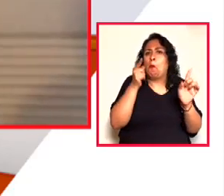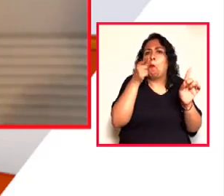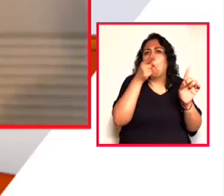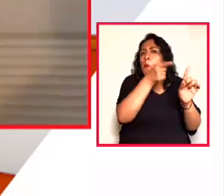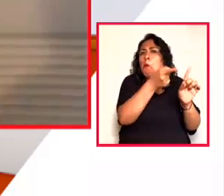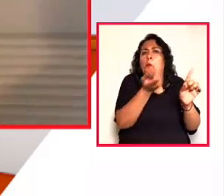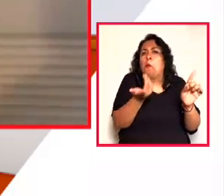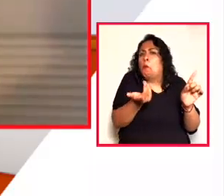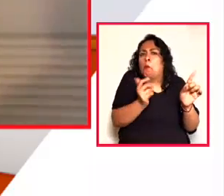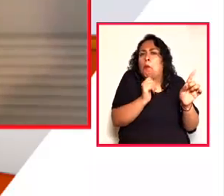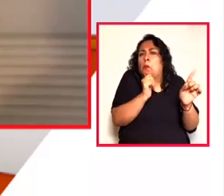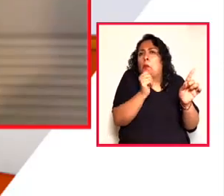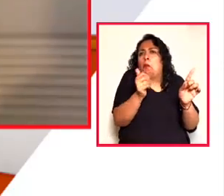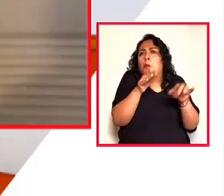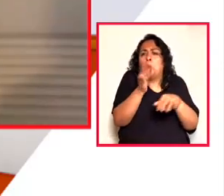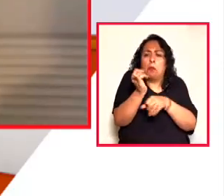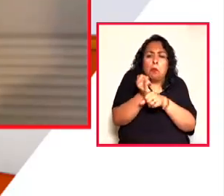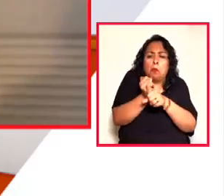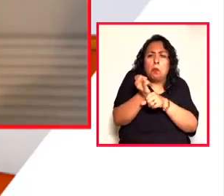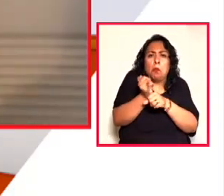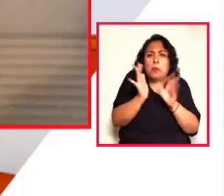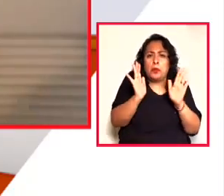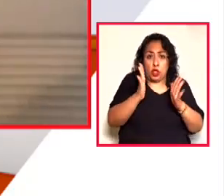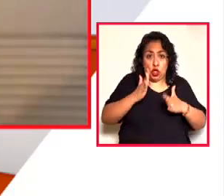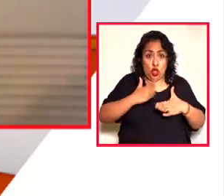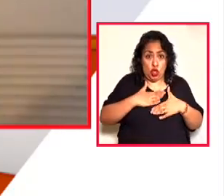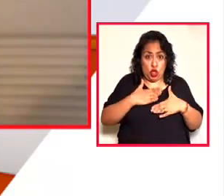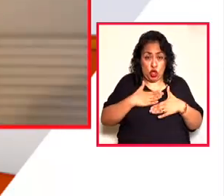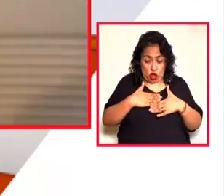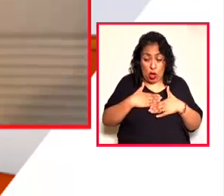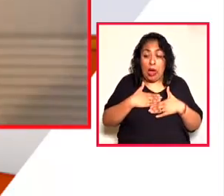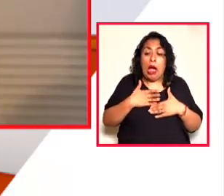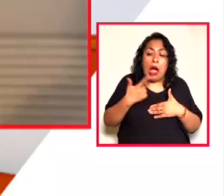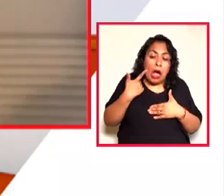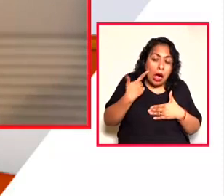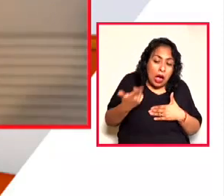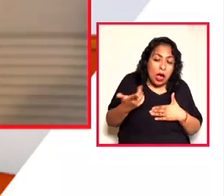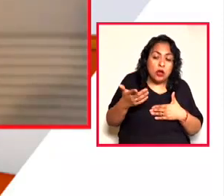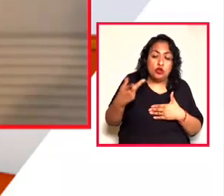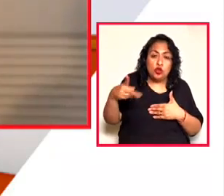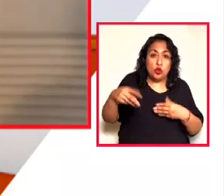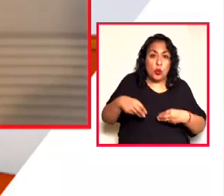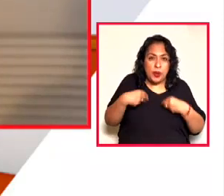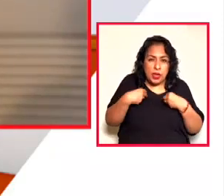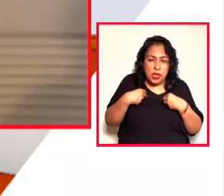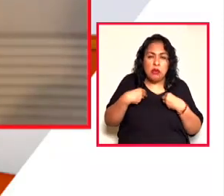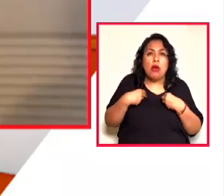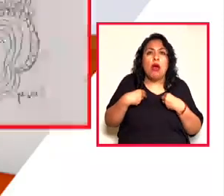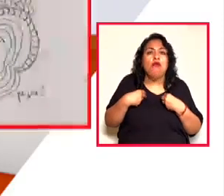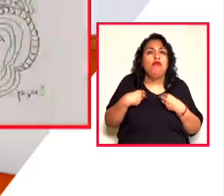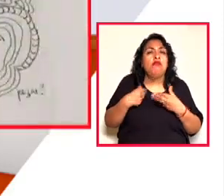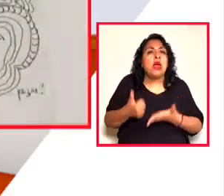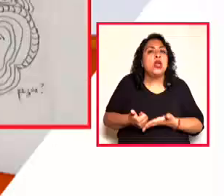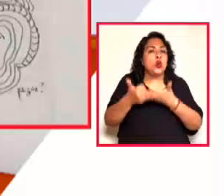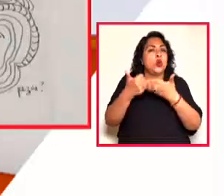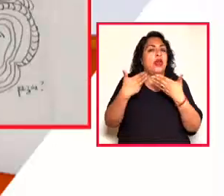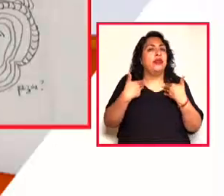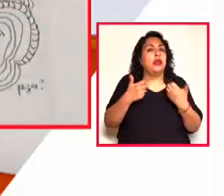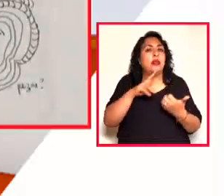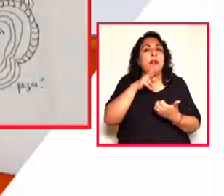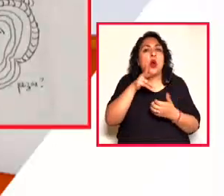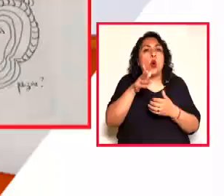central del estudio, me acerco entonces a su vida para comprender mejor su obra. Para